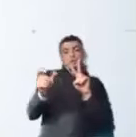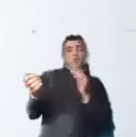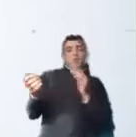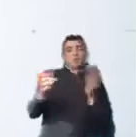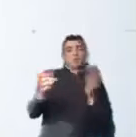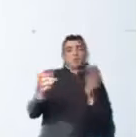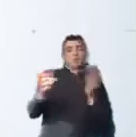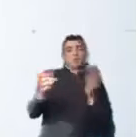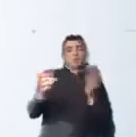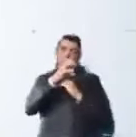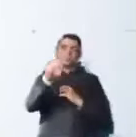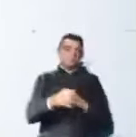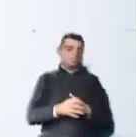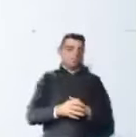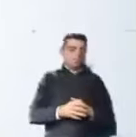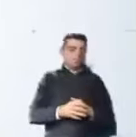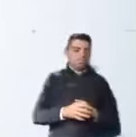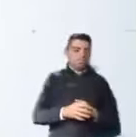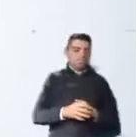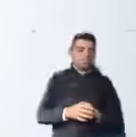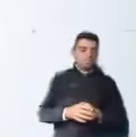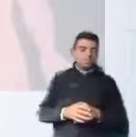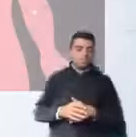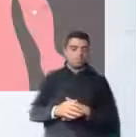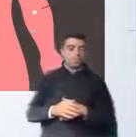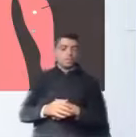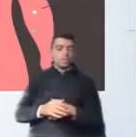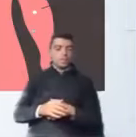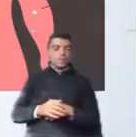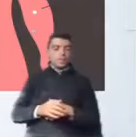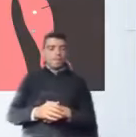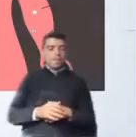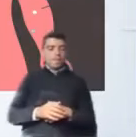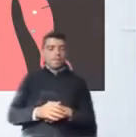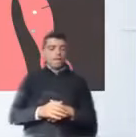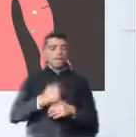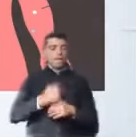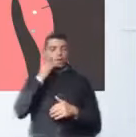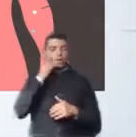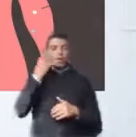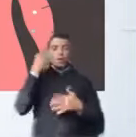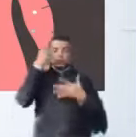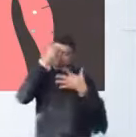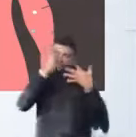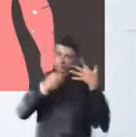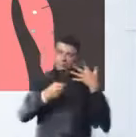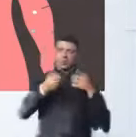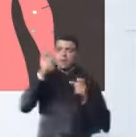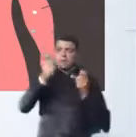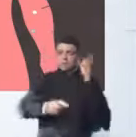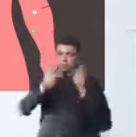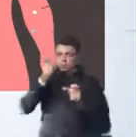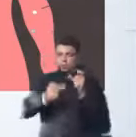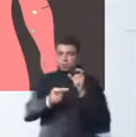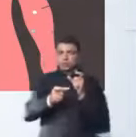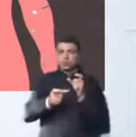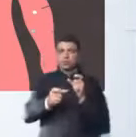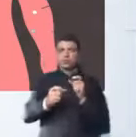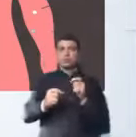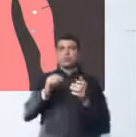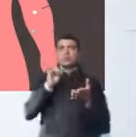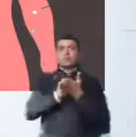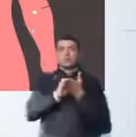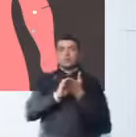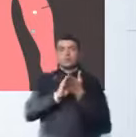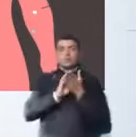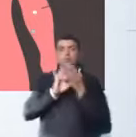¿Qué síntomas tienen las personas con esta infección? El principal es fiebre, los principales son la fiebre y